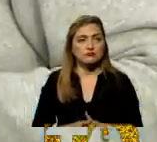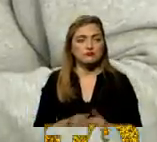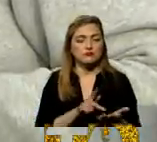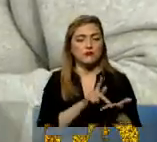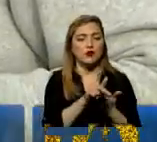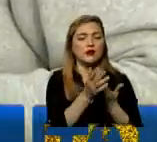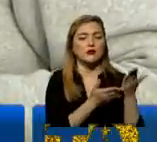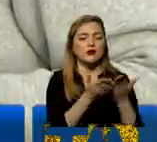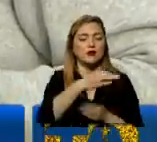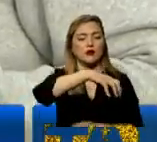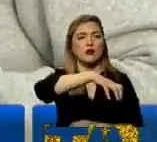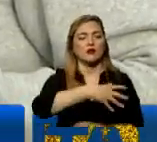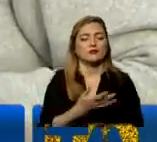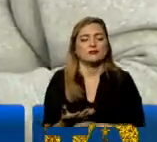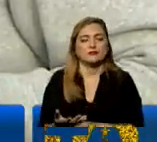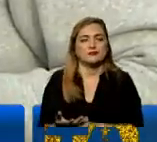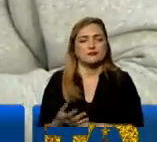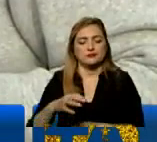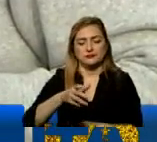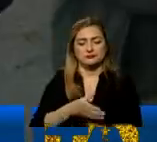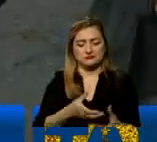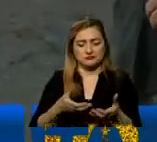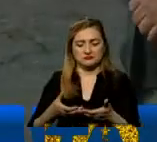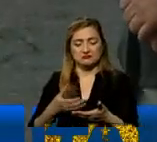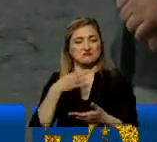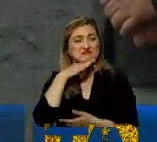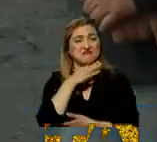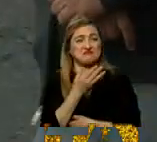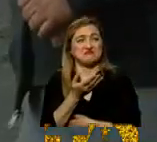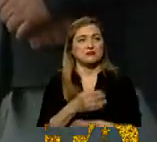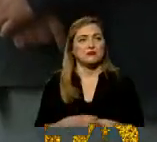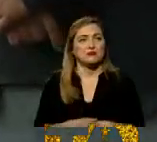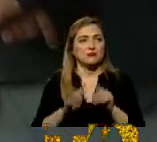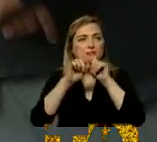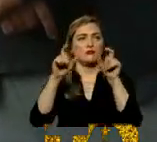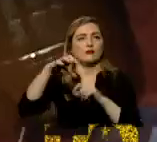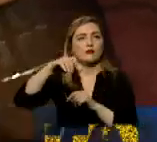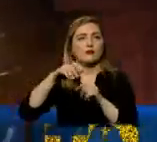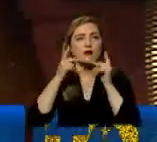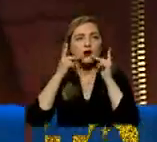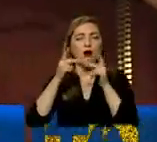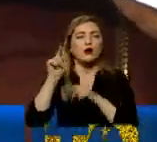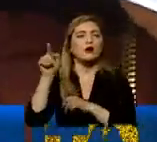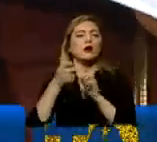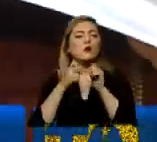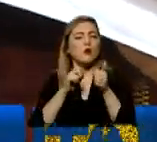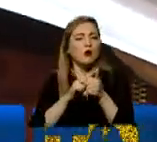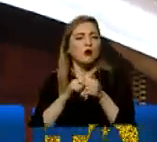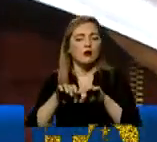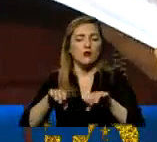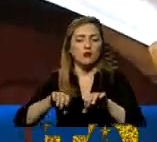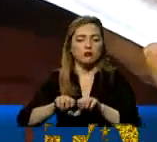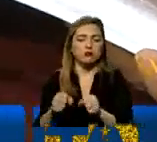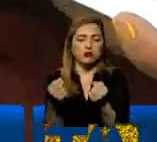pagando por un servicio de agua potable y no sabemos qué tipo de agua estamos recibiendo. Mientras que desde el EMAPS explican que el problema se presentó por la rotura